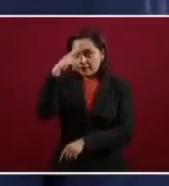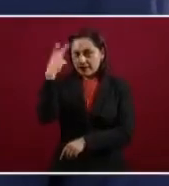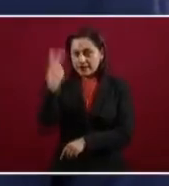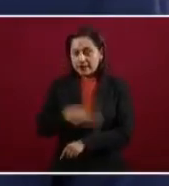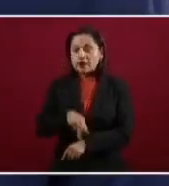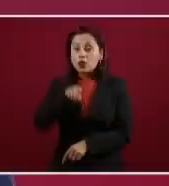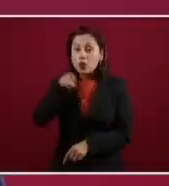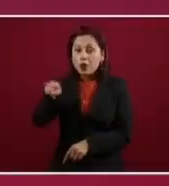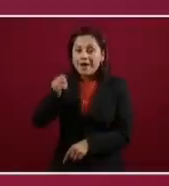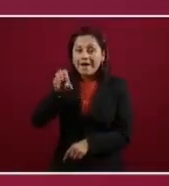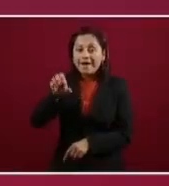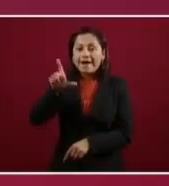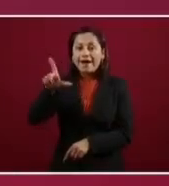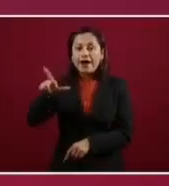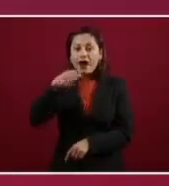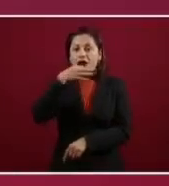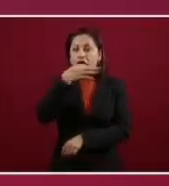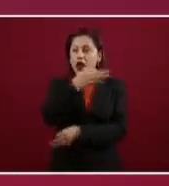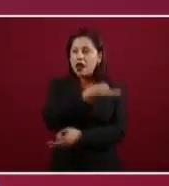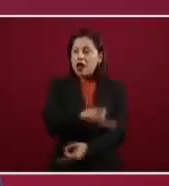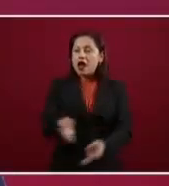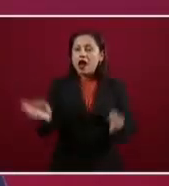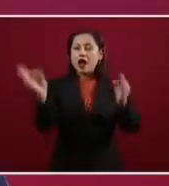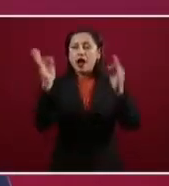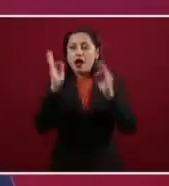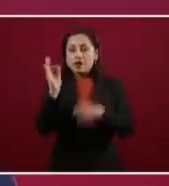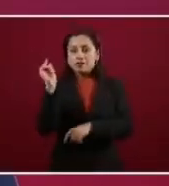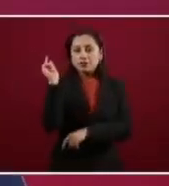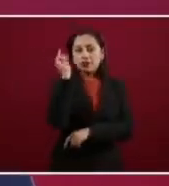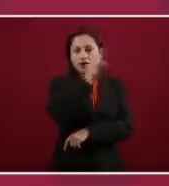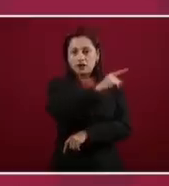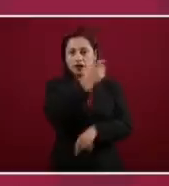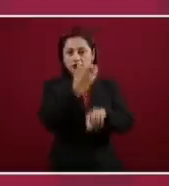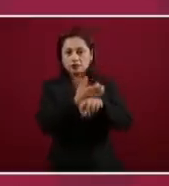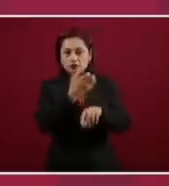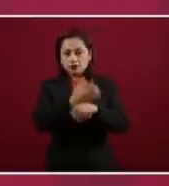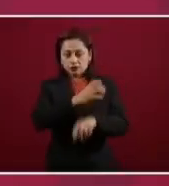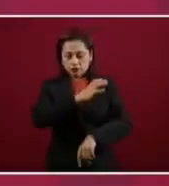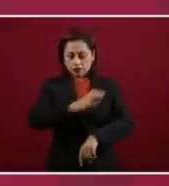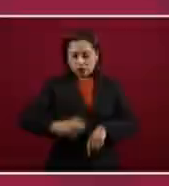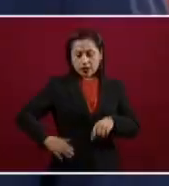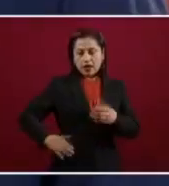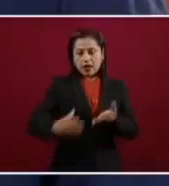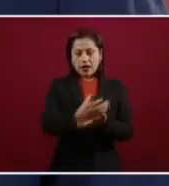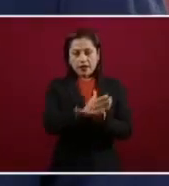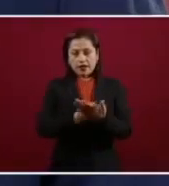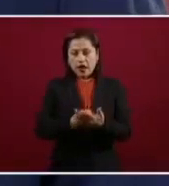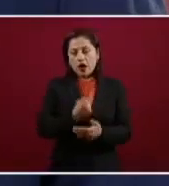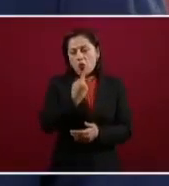declarando que si ganaba uno de los candidatos que no voy a mencionar quién